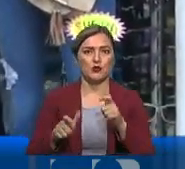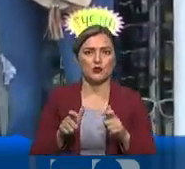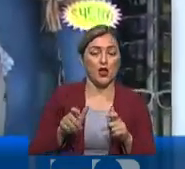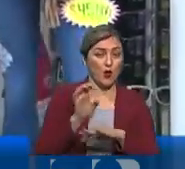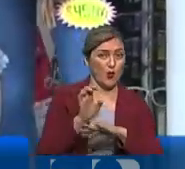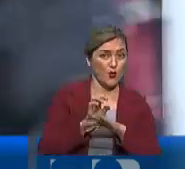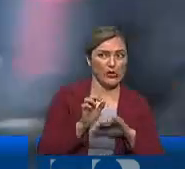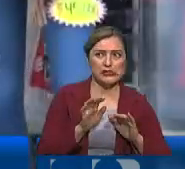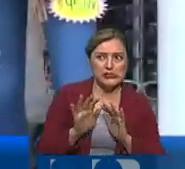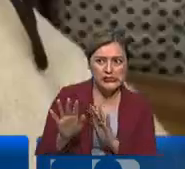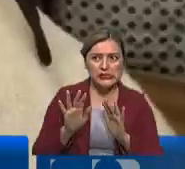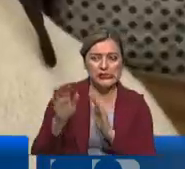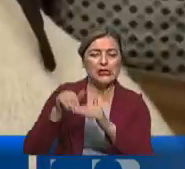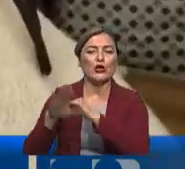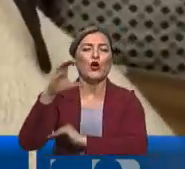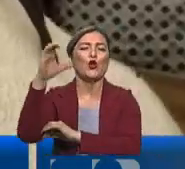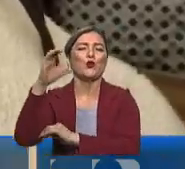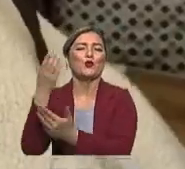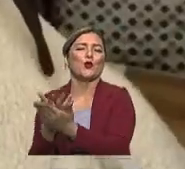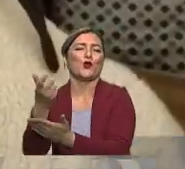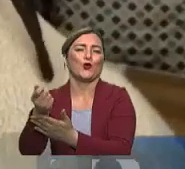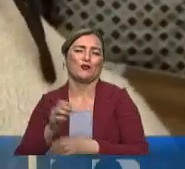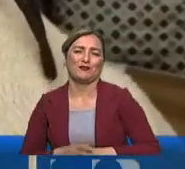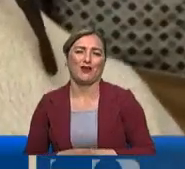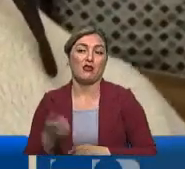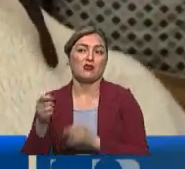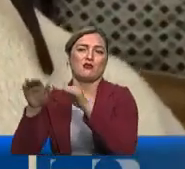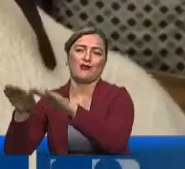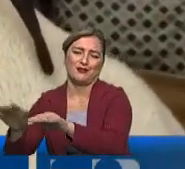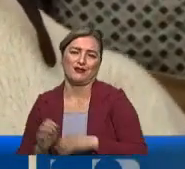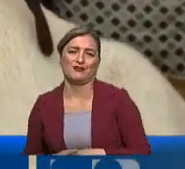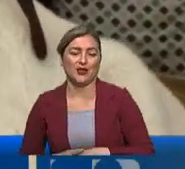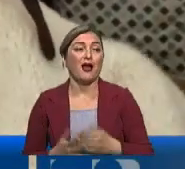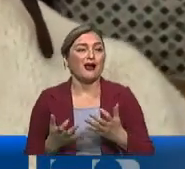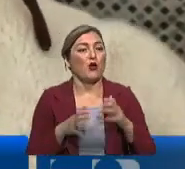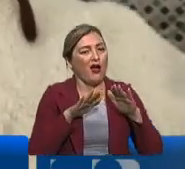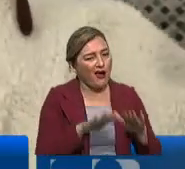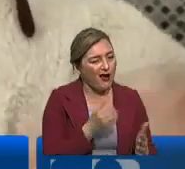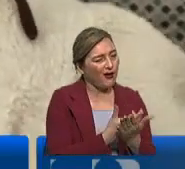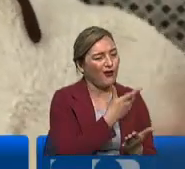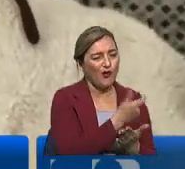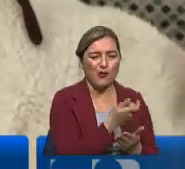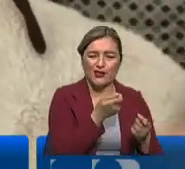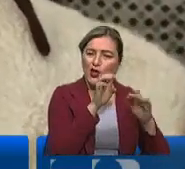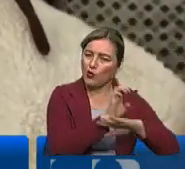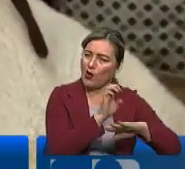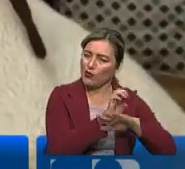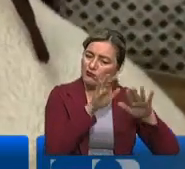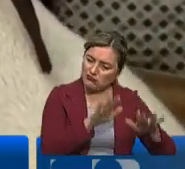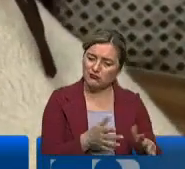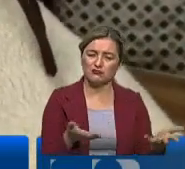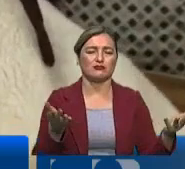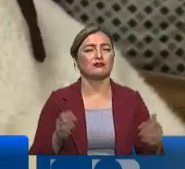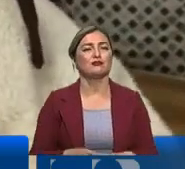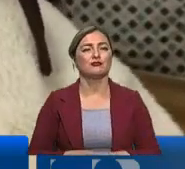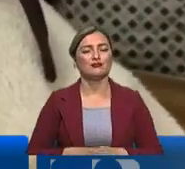divisas hacia el vecino país. Entonces queremos que aquí esta plática se dé la vuelta de aquí y de toda la nación dé